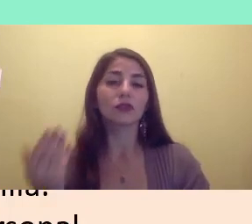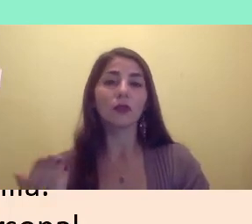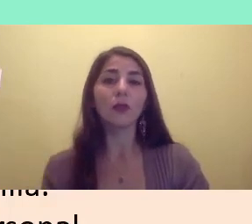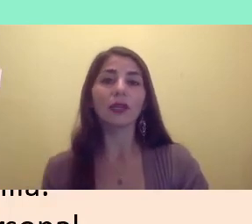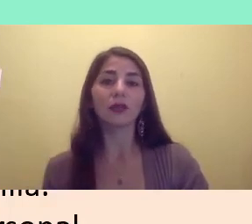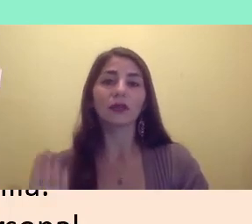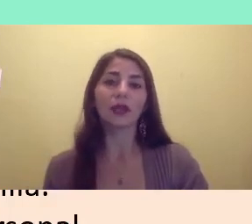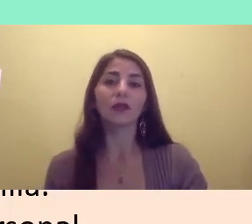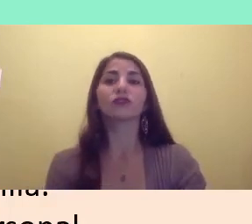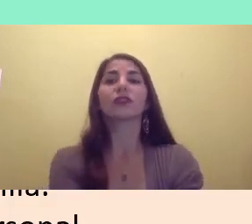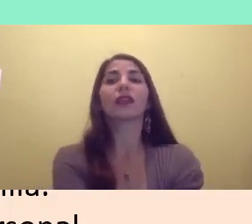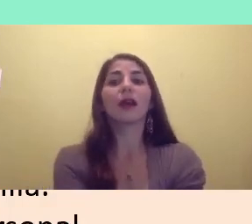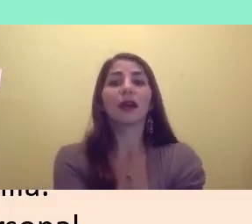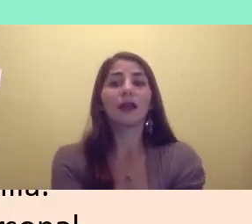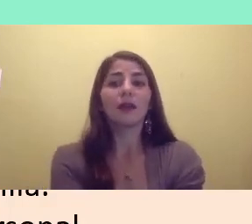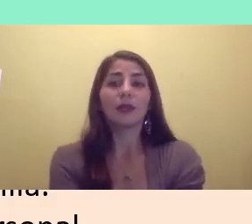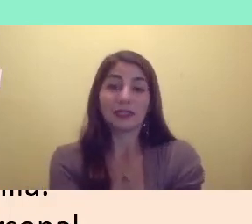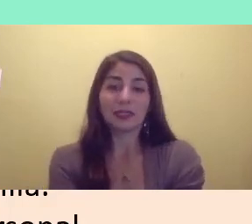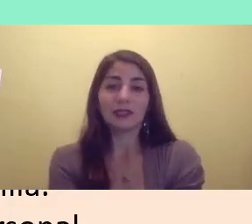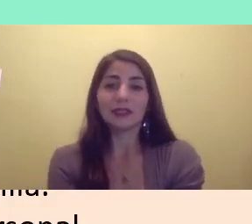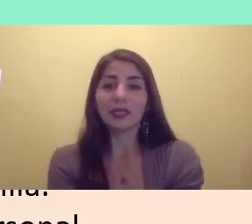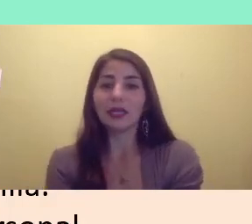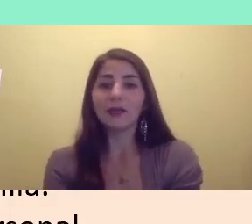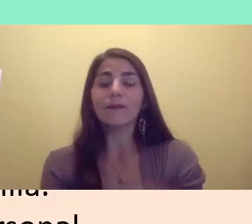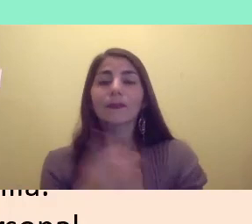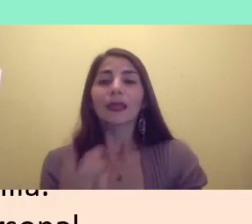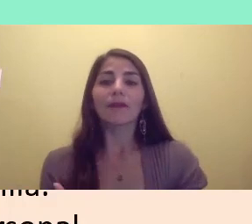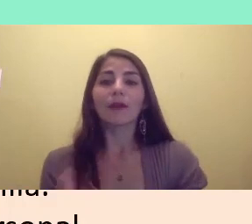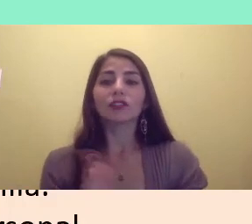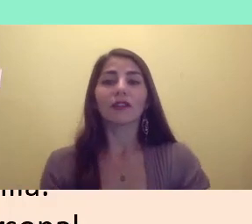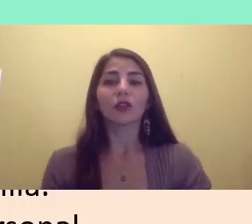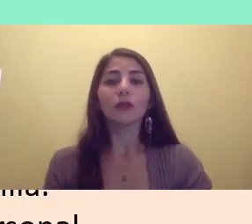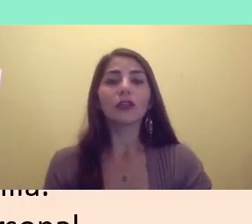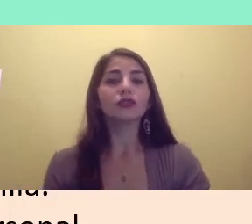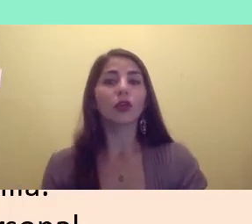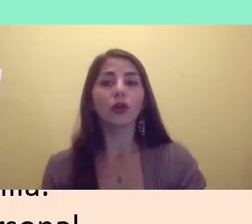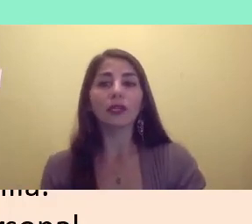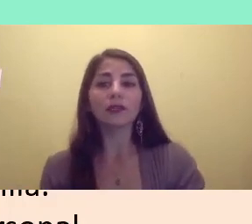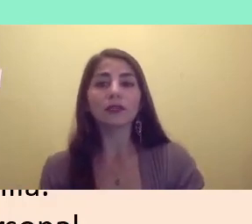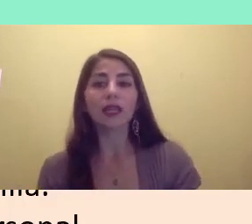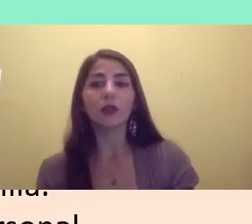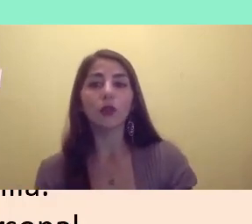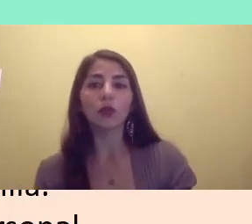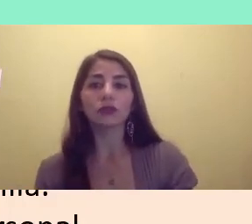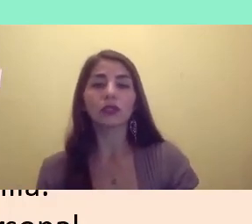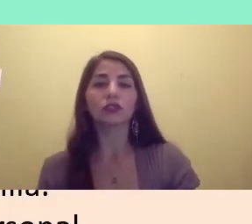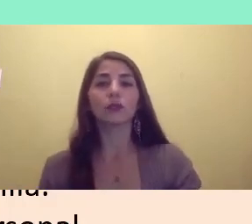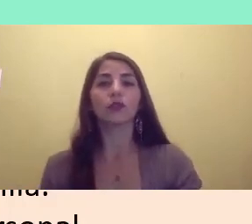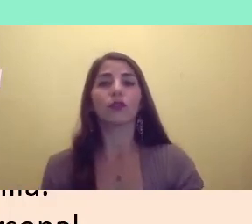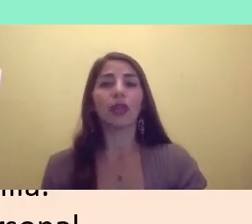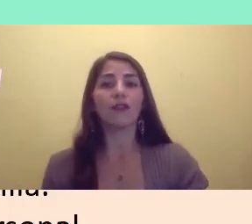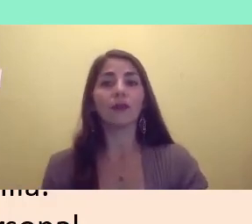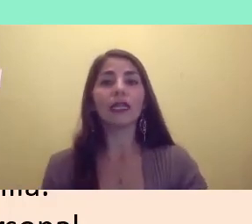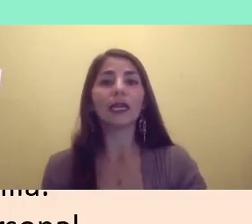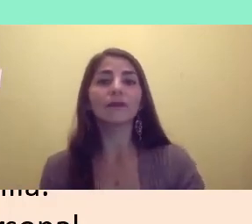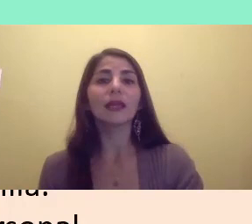les subimos para que ustedes conocieran la presencia de este taller. Vamos a ver números, colores, saludos,